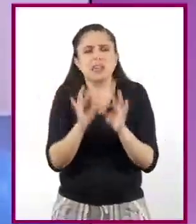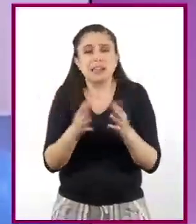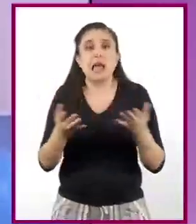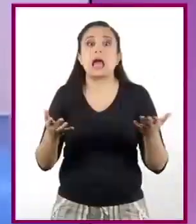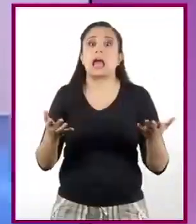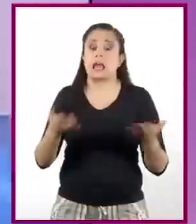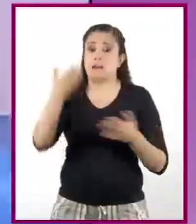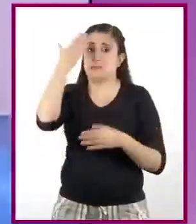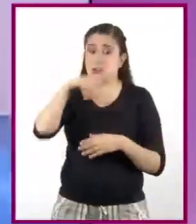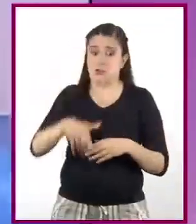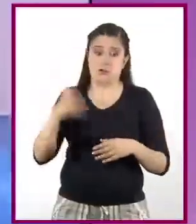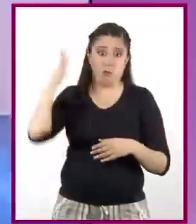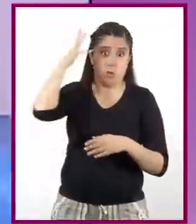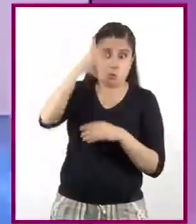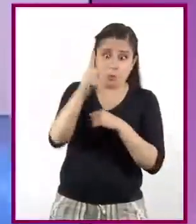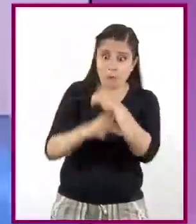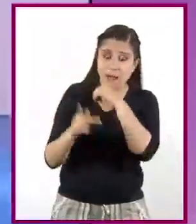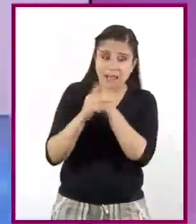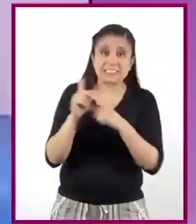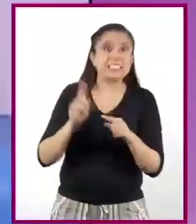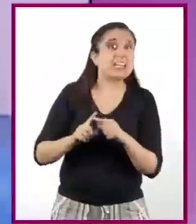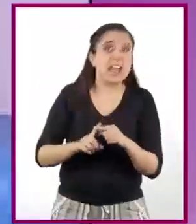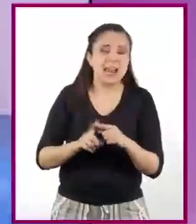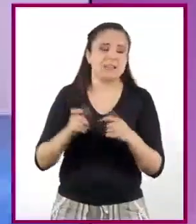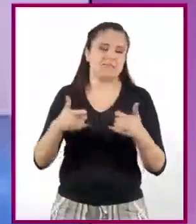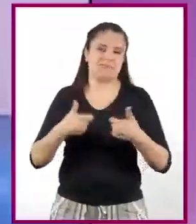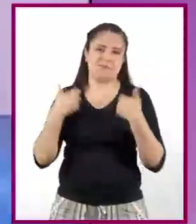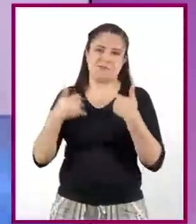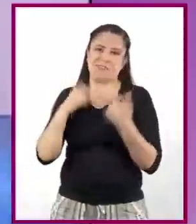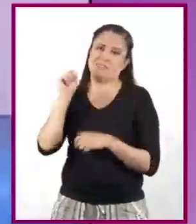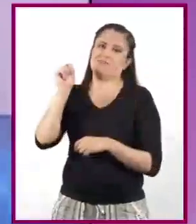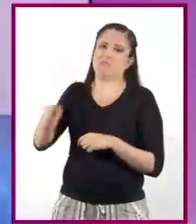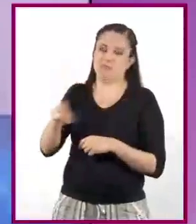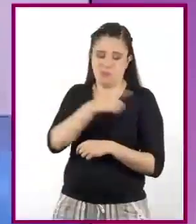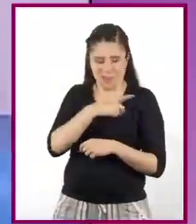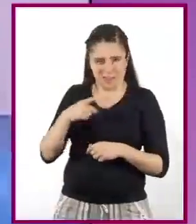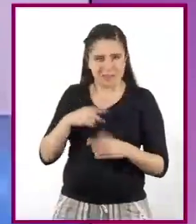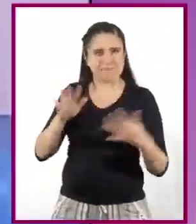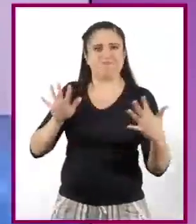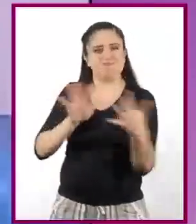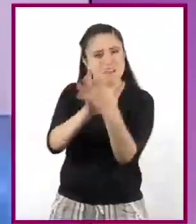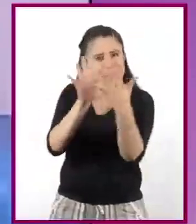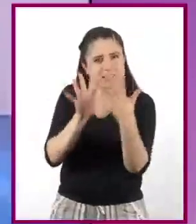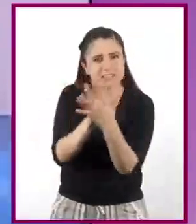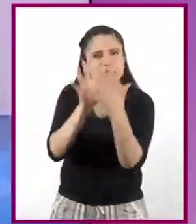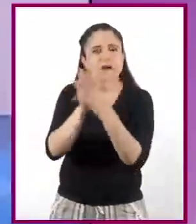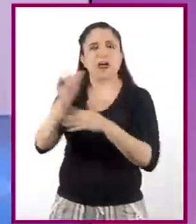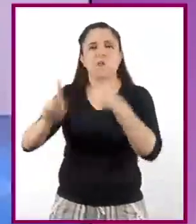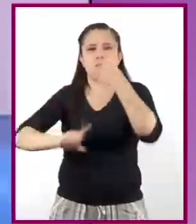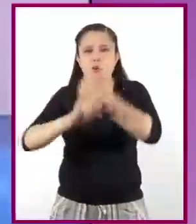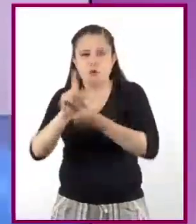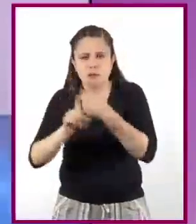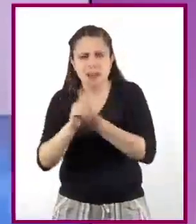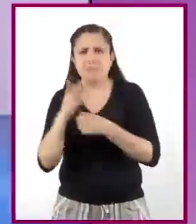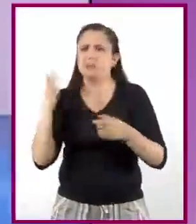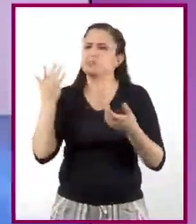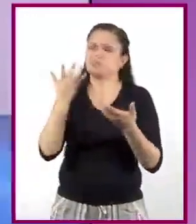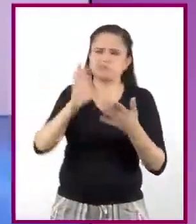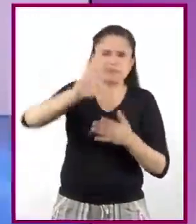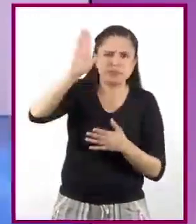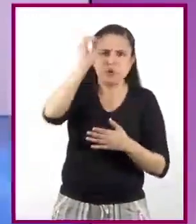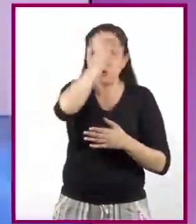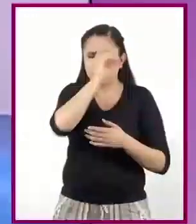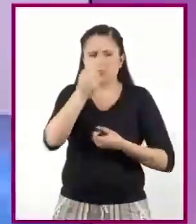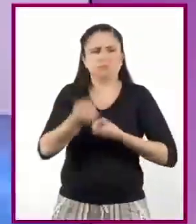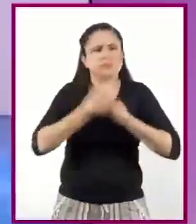pues el futuro de este país son los jóvenes y desde ahora deben empezar a involucrarse en las problemáticas, en las